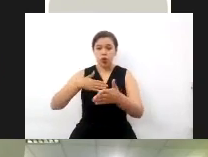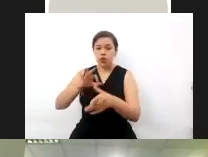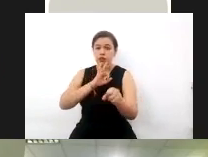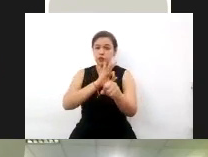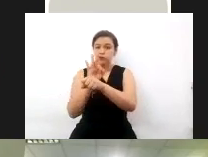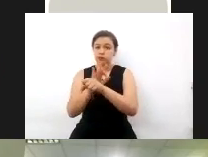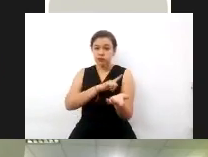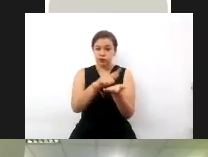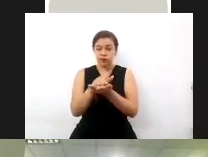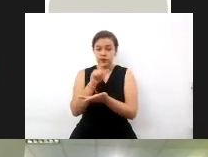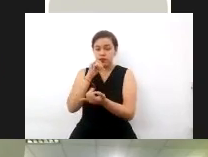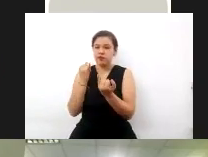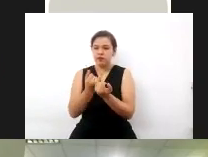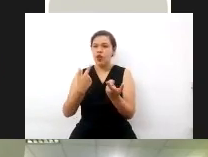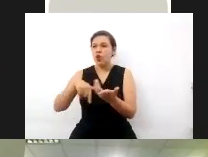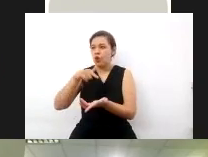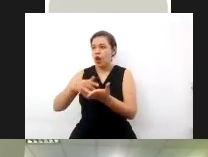es almacenes,